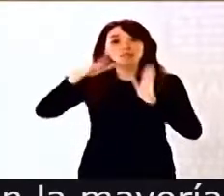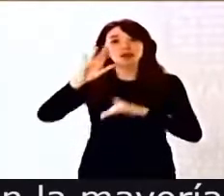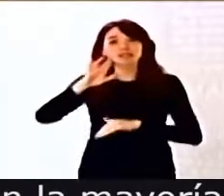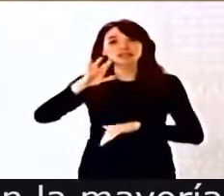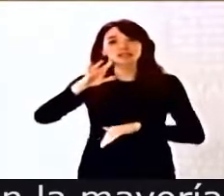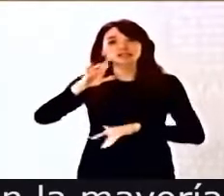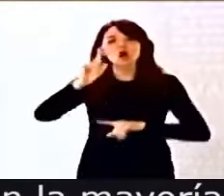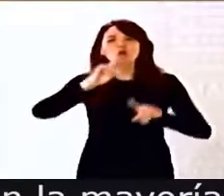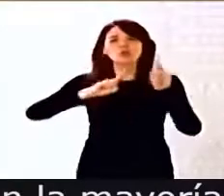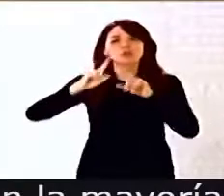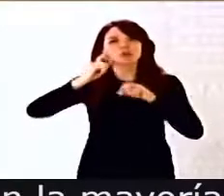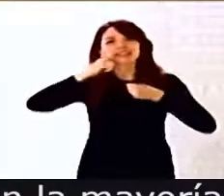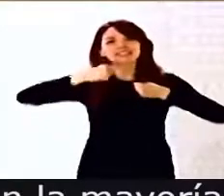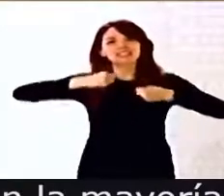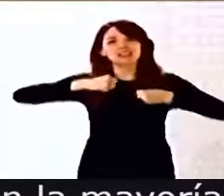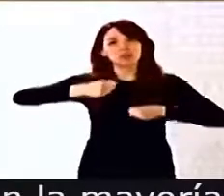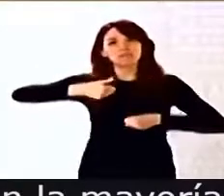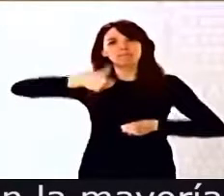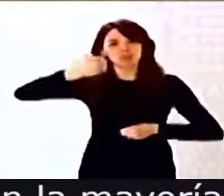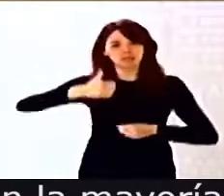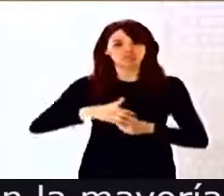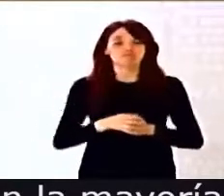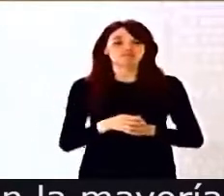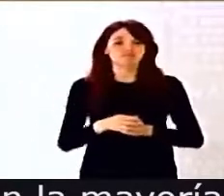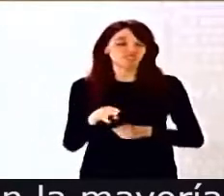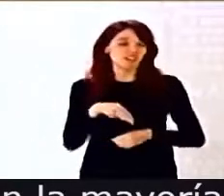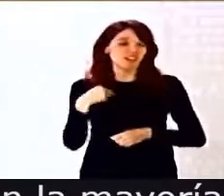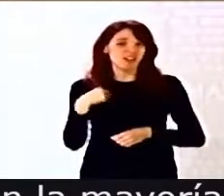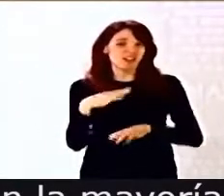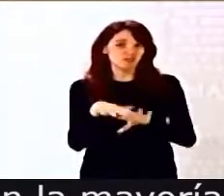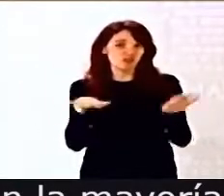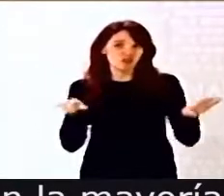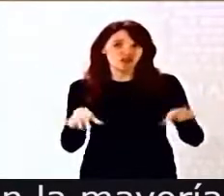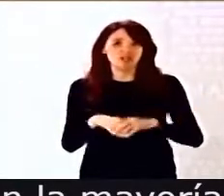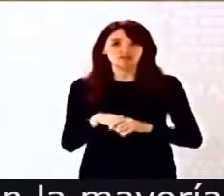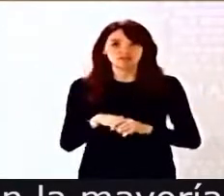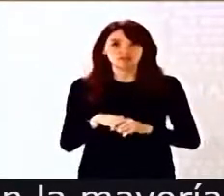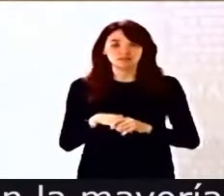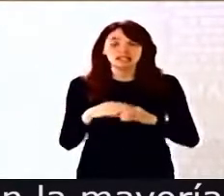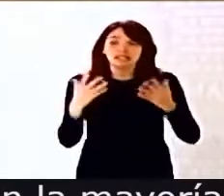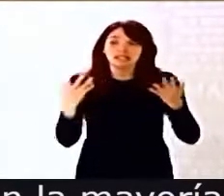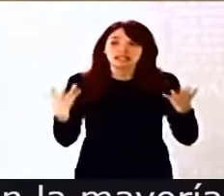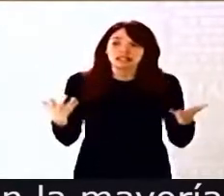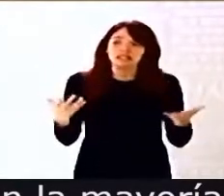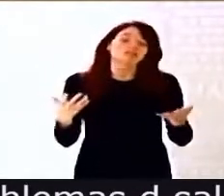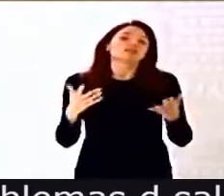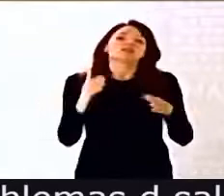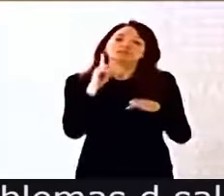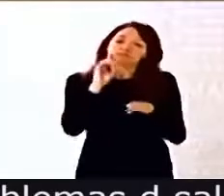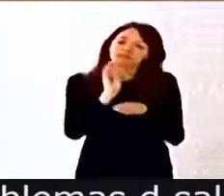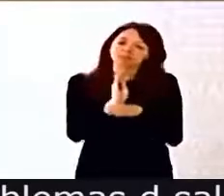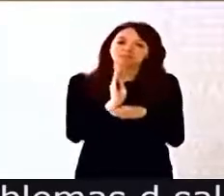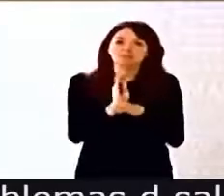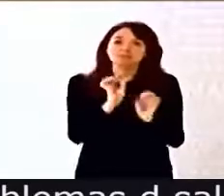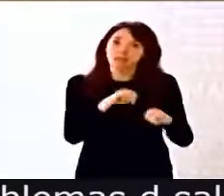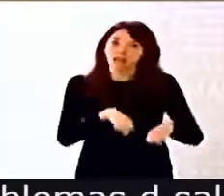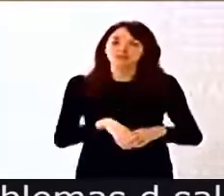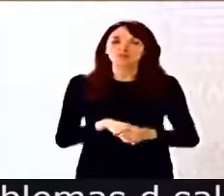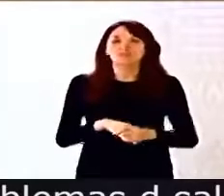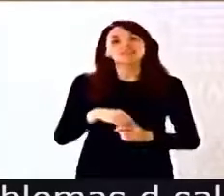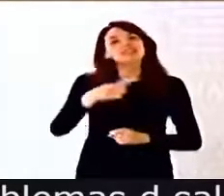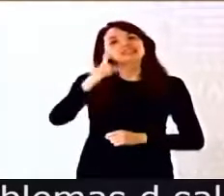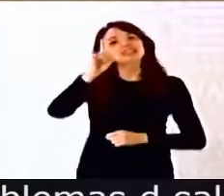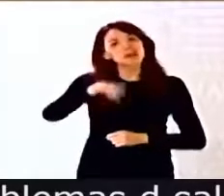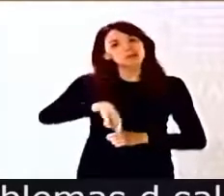de salud, en general, estadísticamente. Entonces, tengamos cuidado, ¿vale? Y también